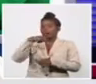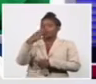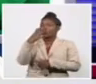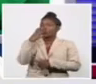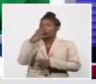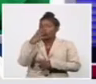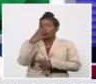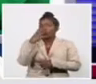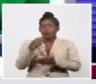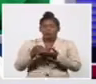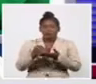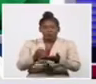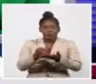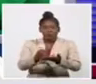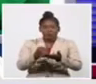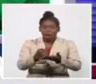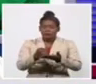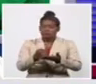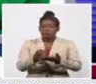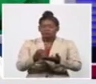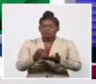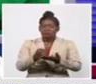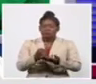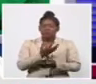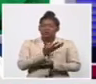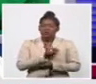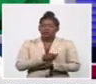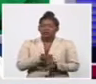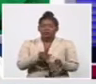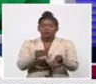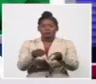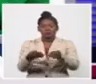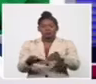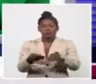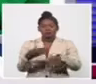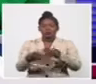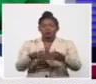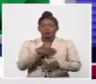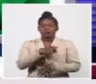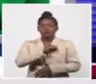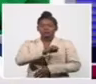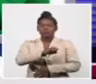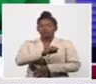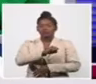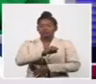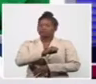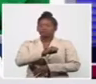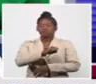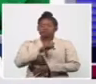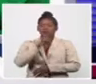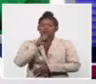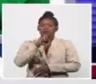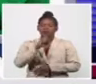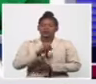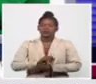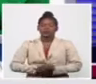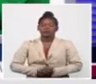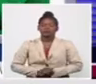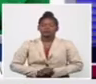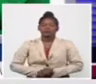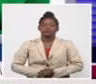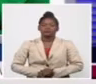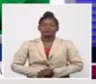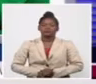ventilarlo y lamentablemente hace un paro cardíaco que no responde a las maniobras de reanimación